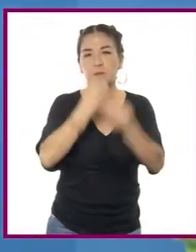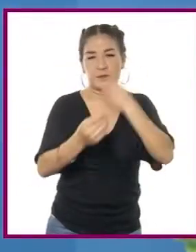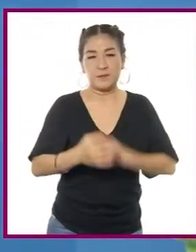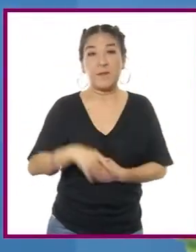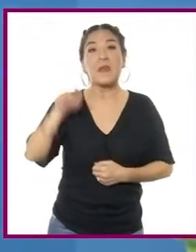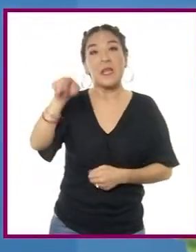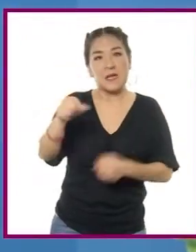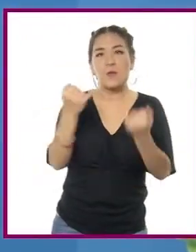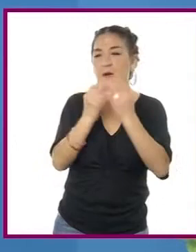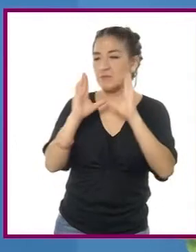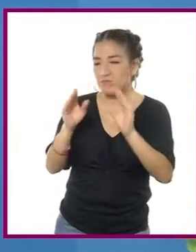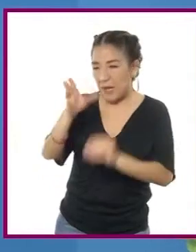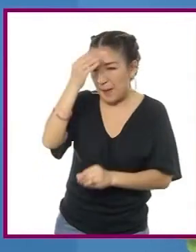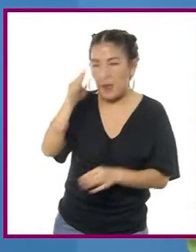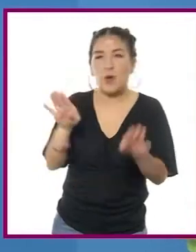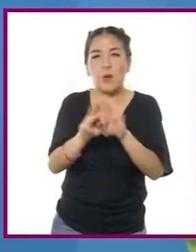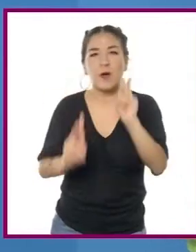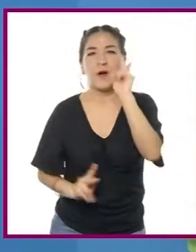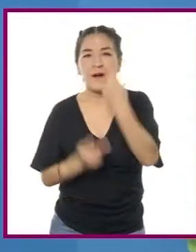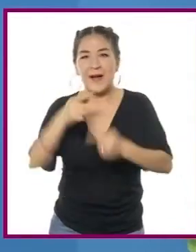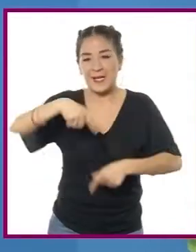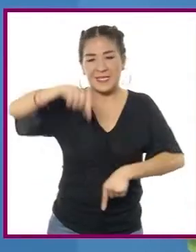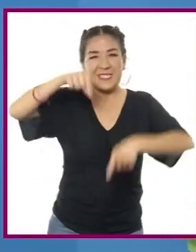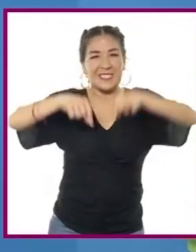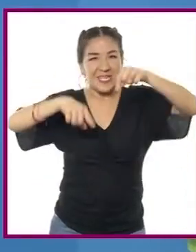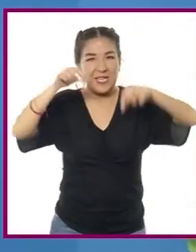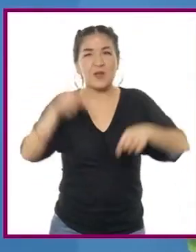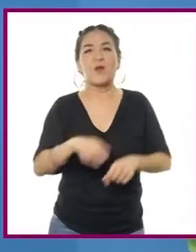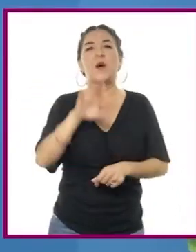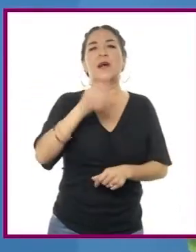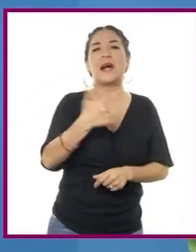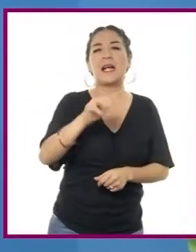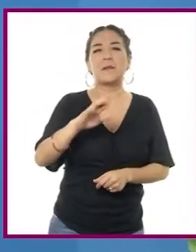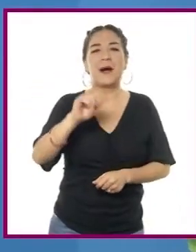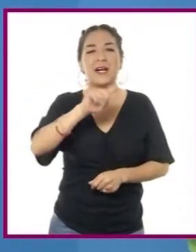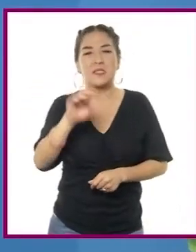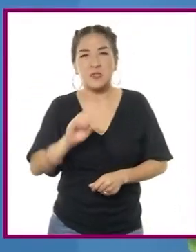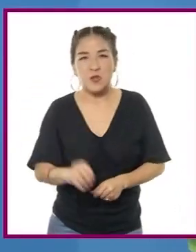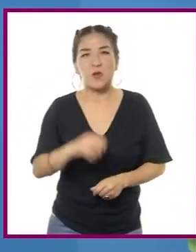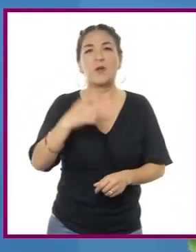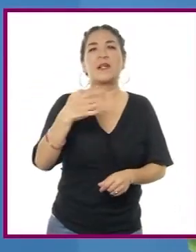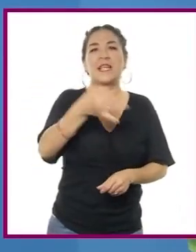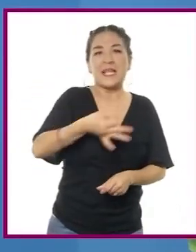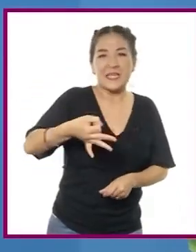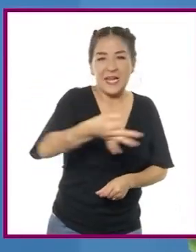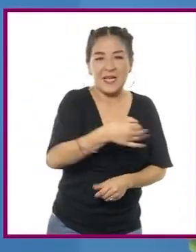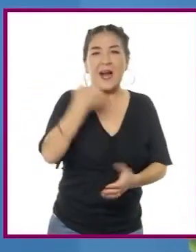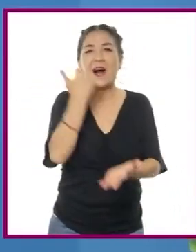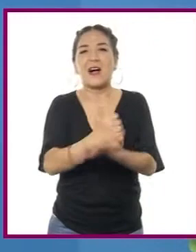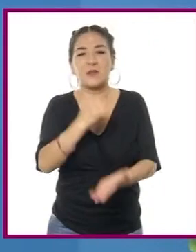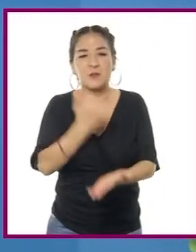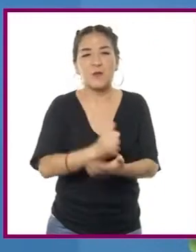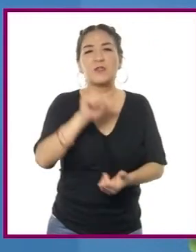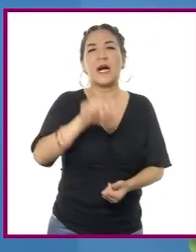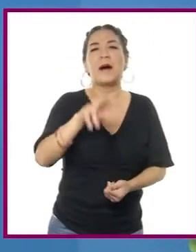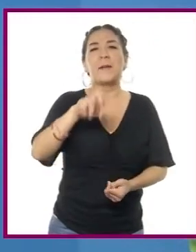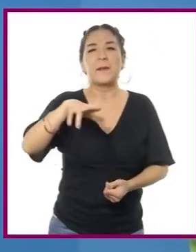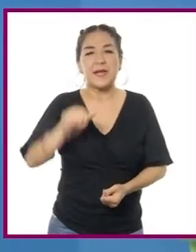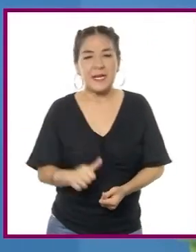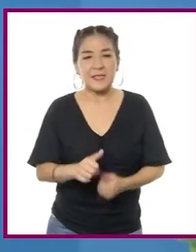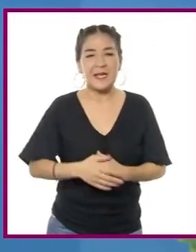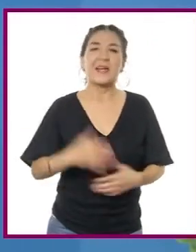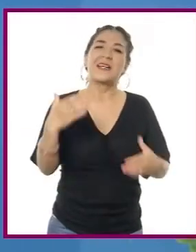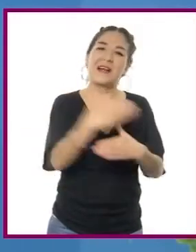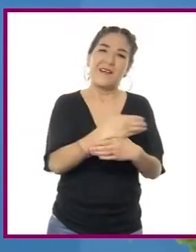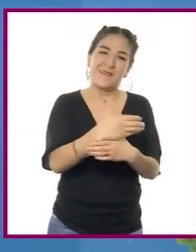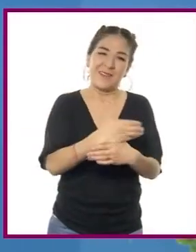trigo, caña de azúcar, habas, garbanzo, lentejas, arroz, avena, cebada,